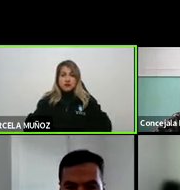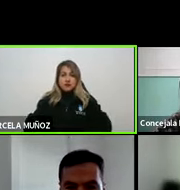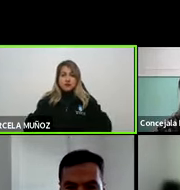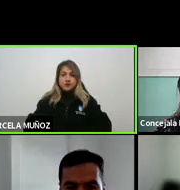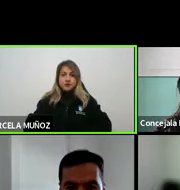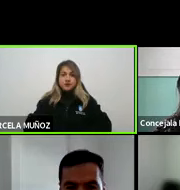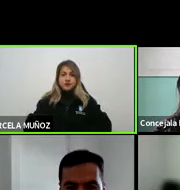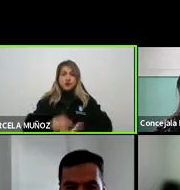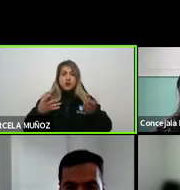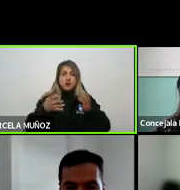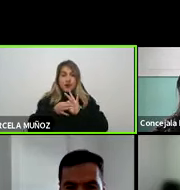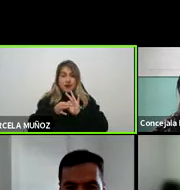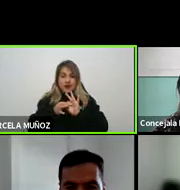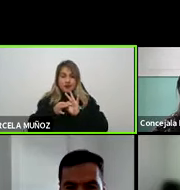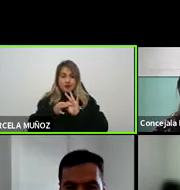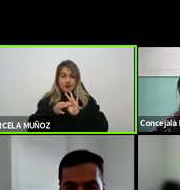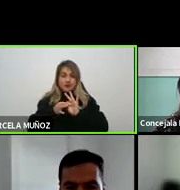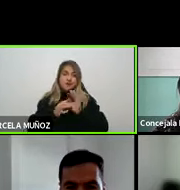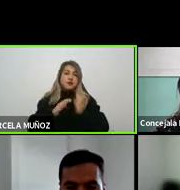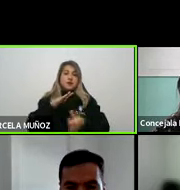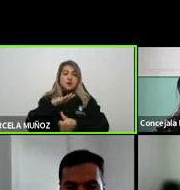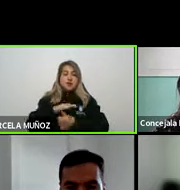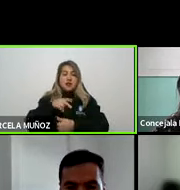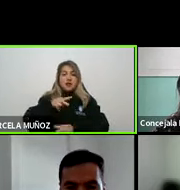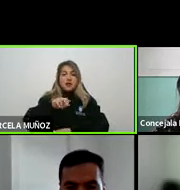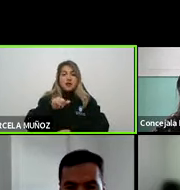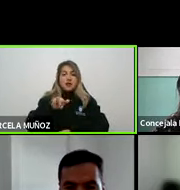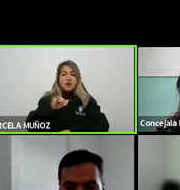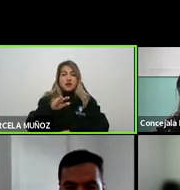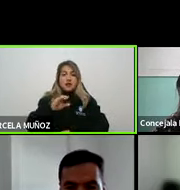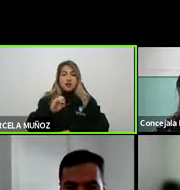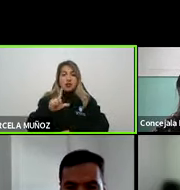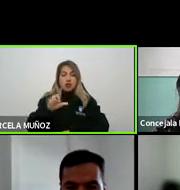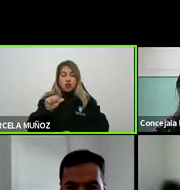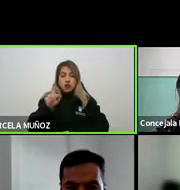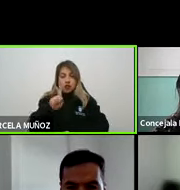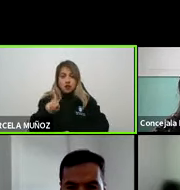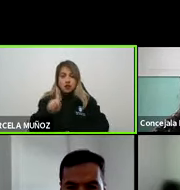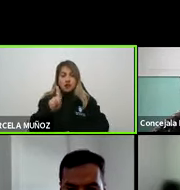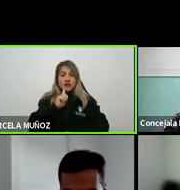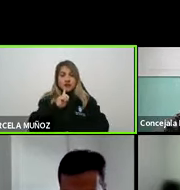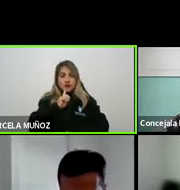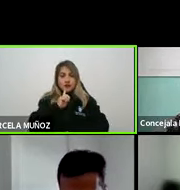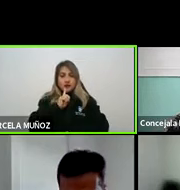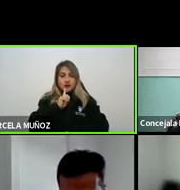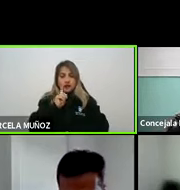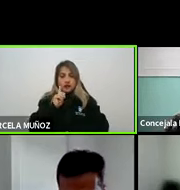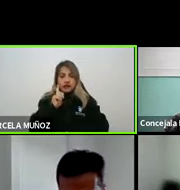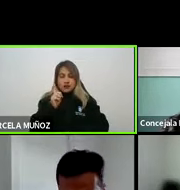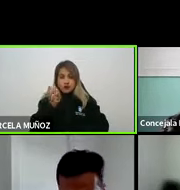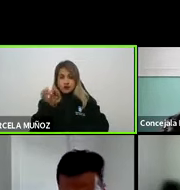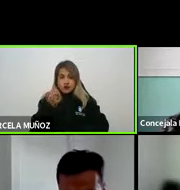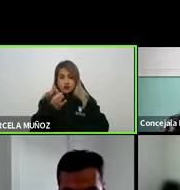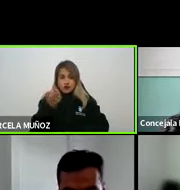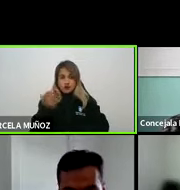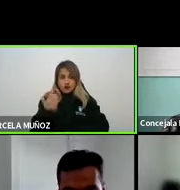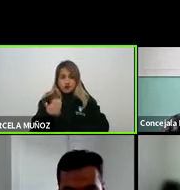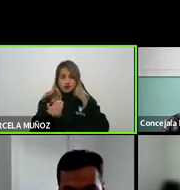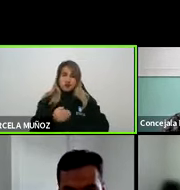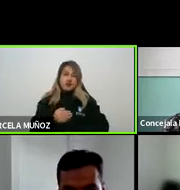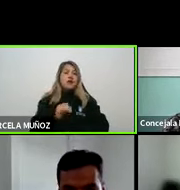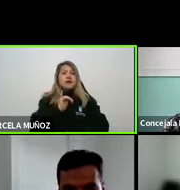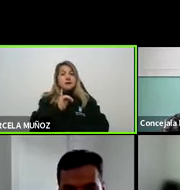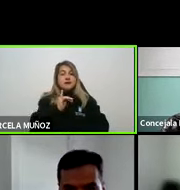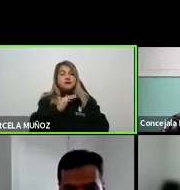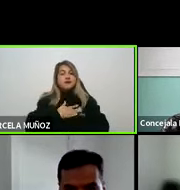Muchas gracias. Concejal Nicolás Quirós tiene la palabra. Gracias, presidenta. Sí,